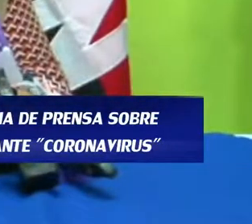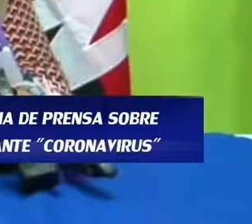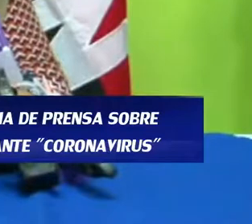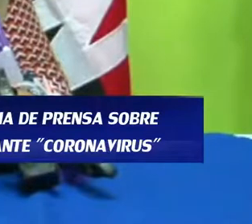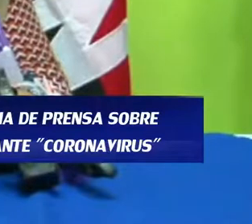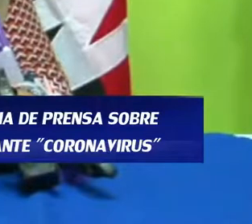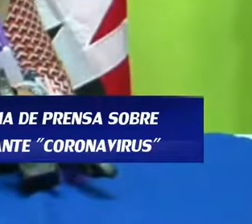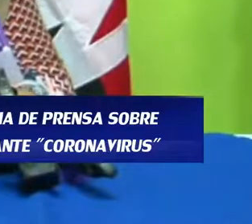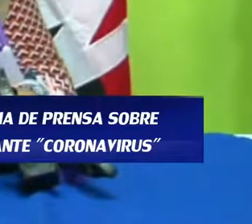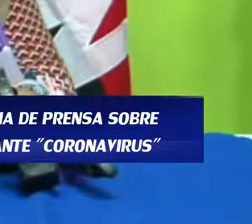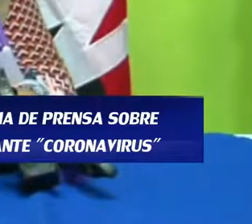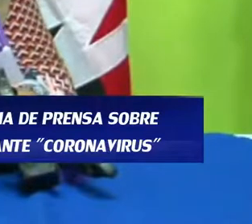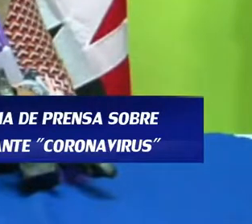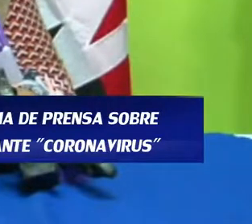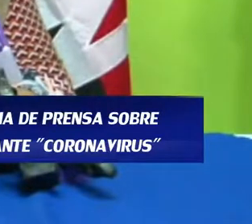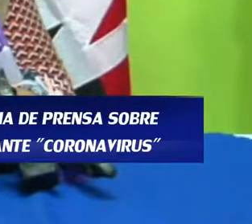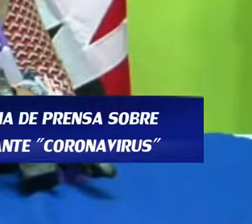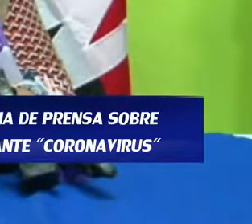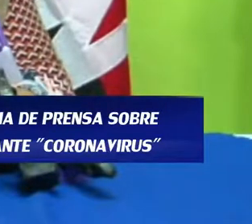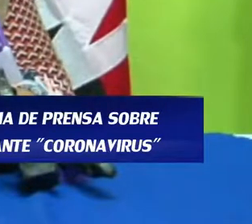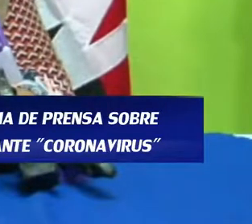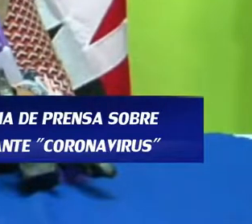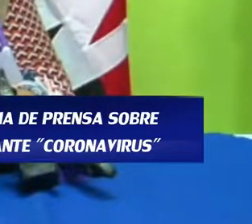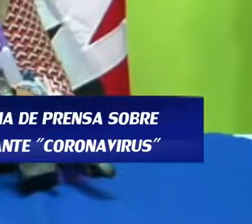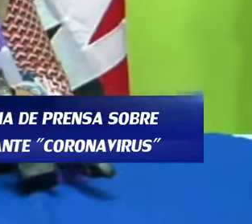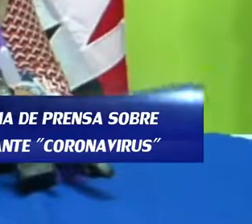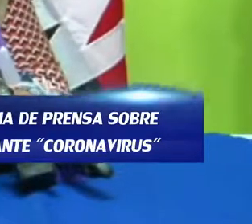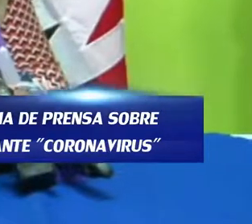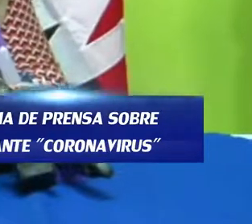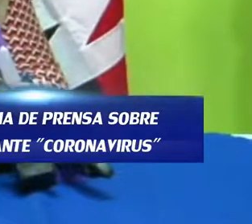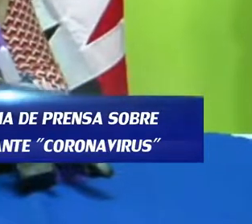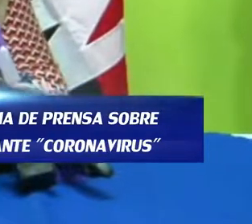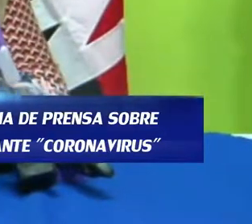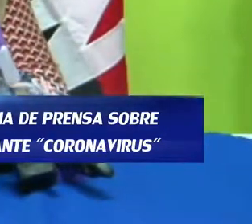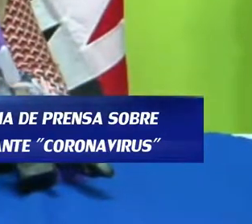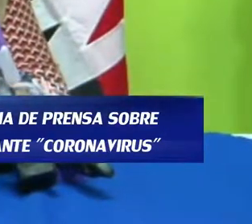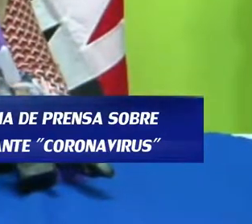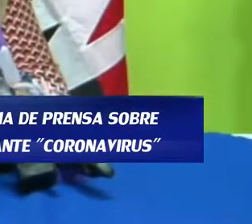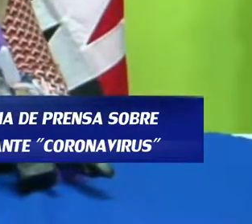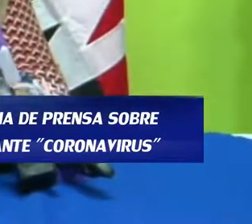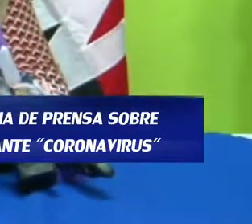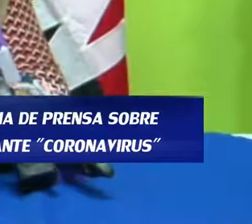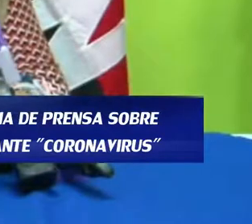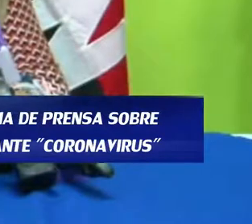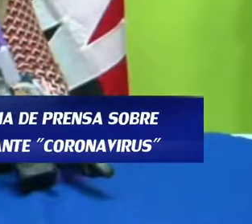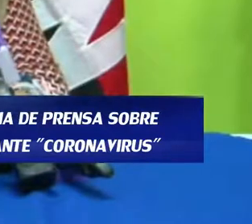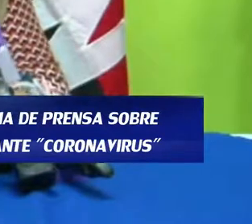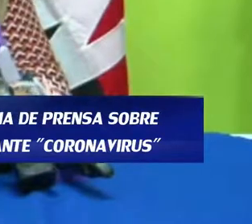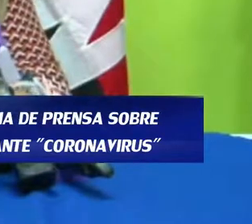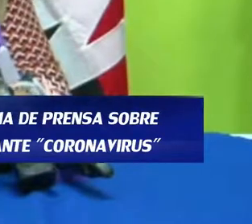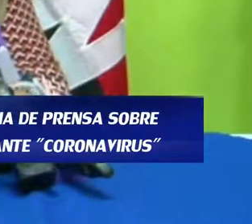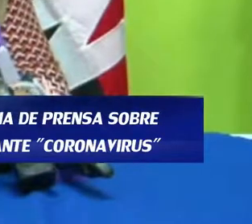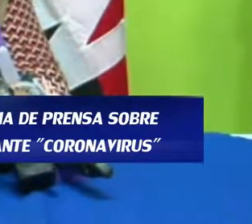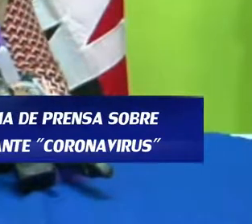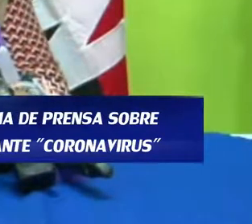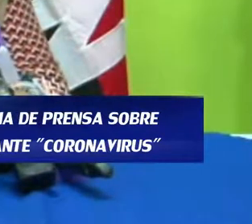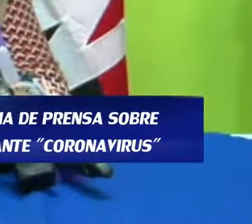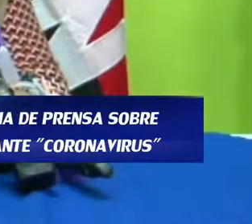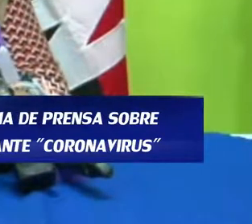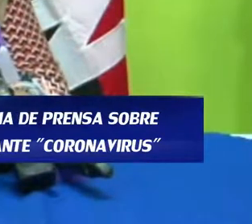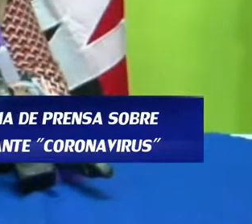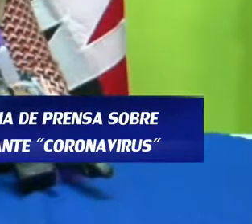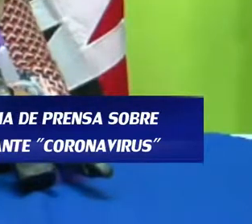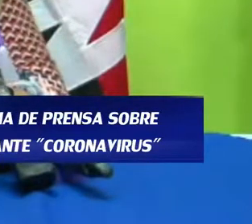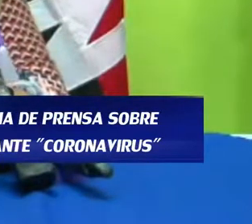y a nivel de Nicaragua. Al día de hoy, 5 de febrero, según información que nos provee la Organización Panamericana